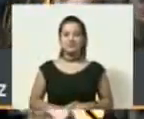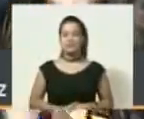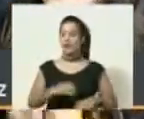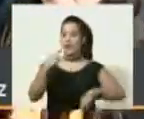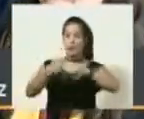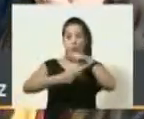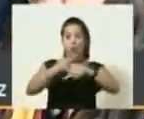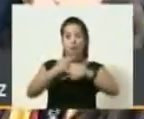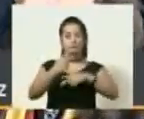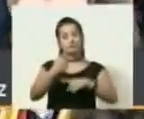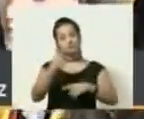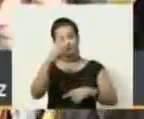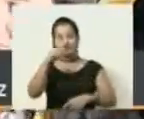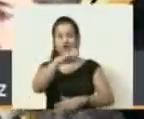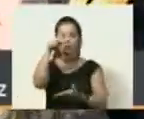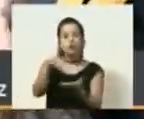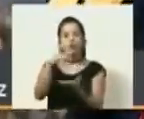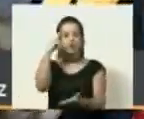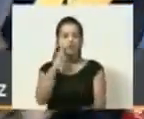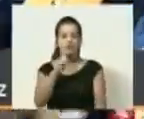República Bolivariana de Venezuela.